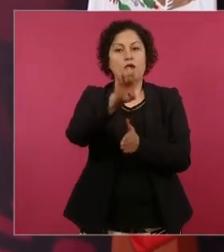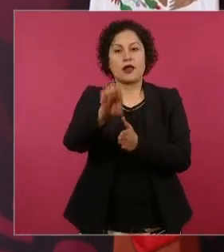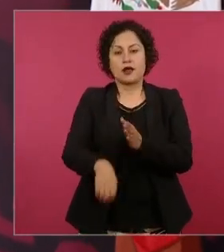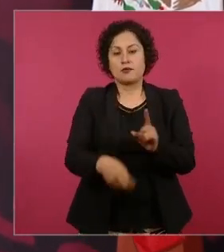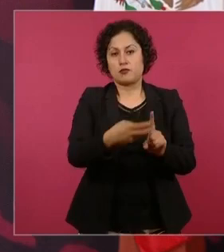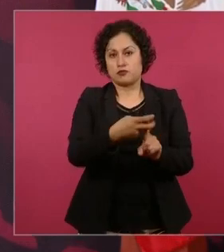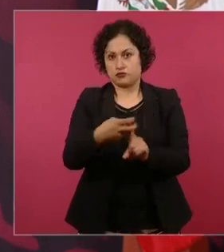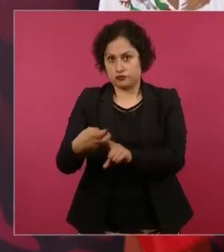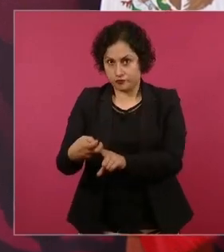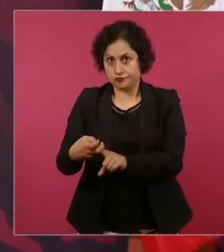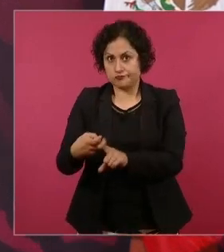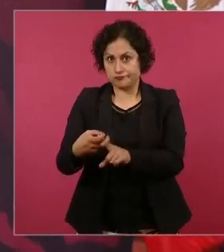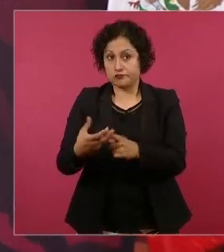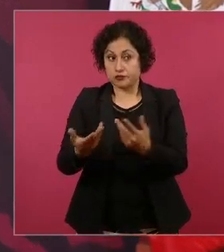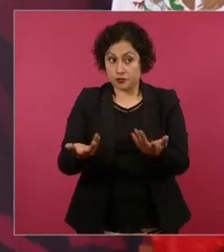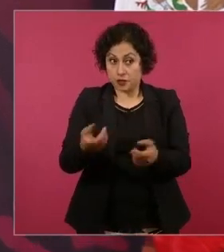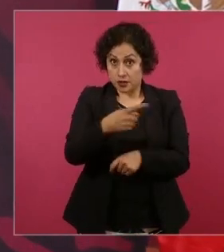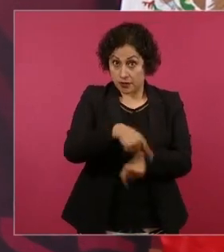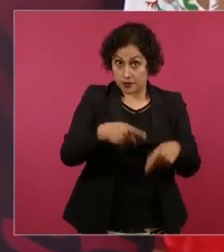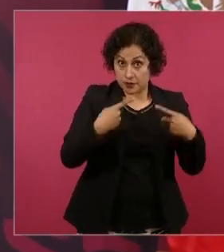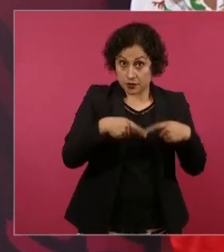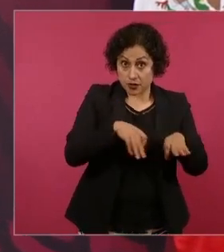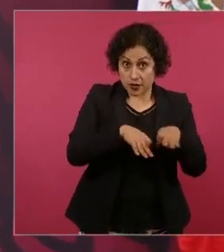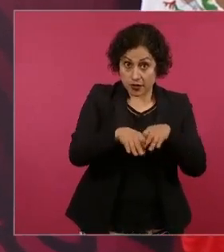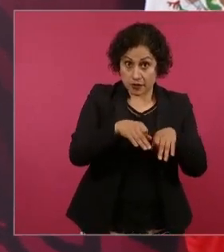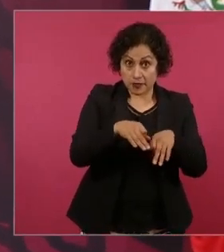se les hace un reconocimiento